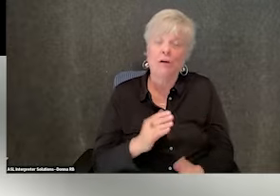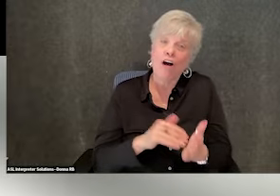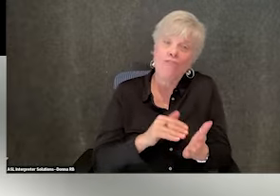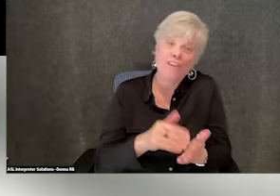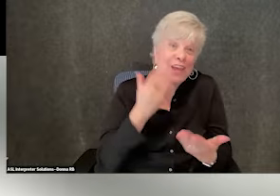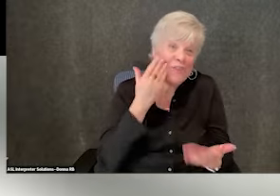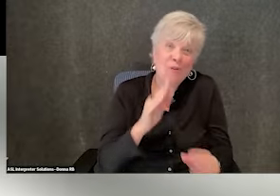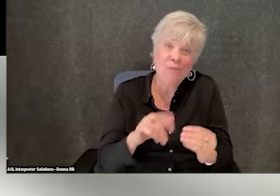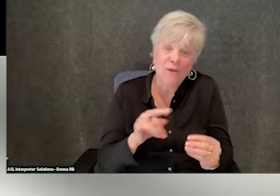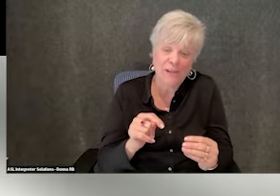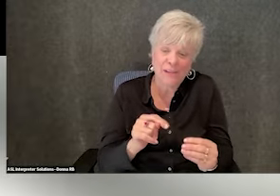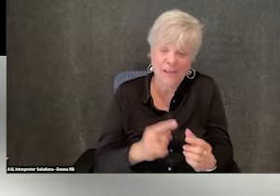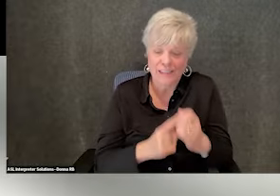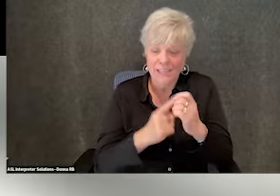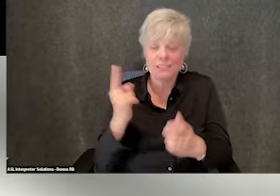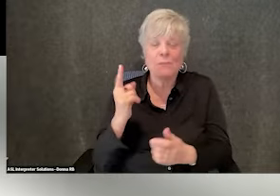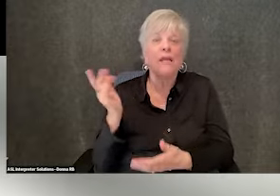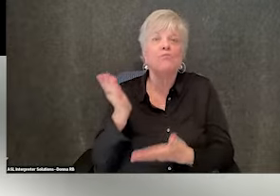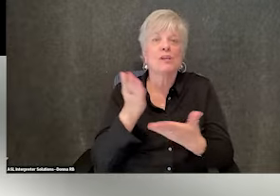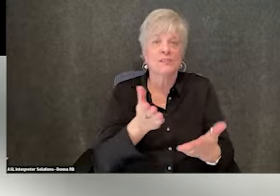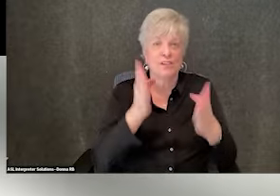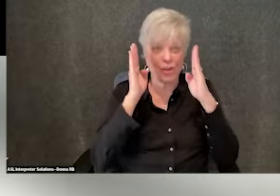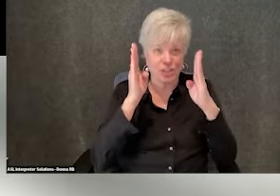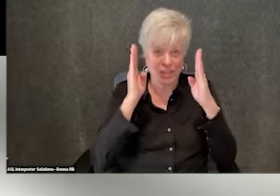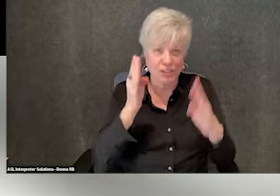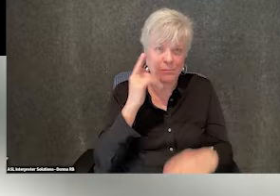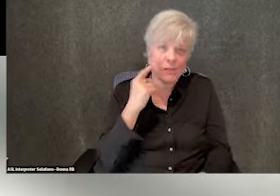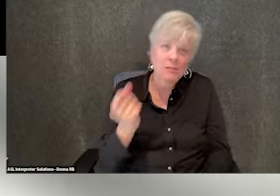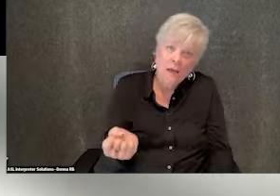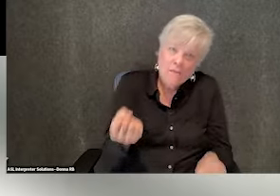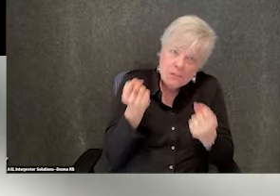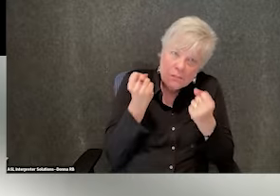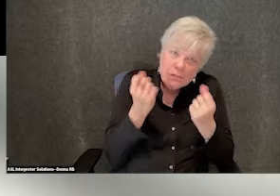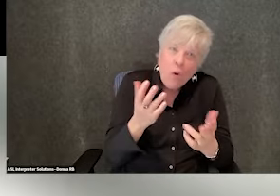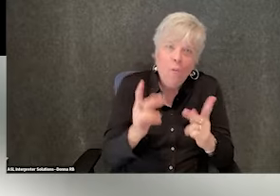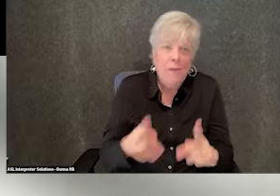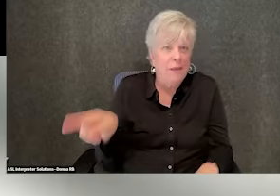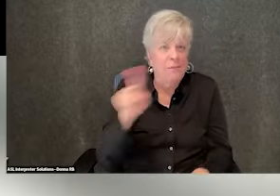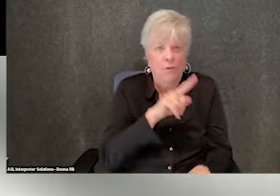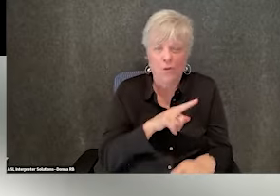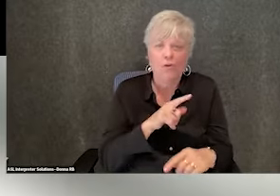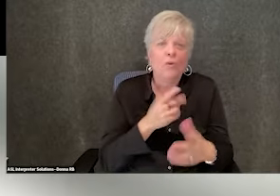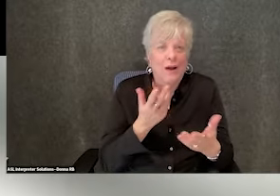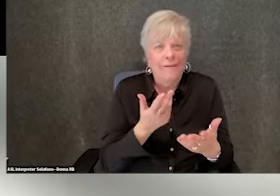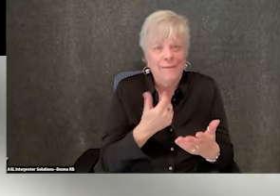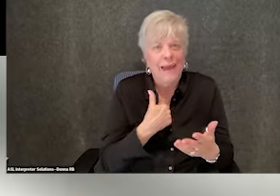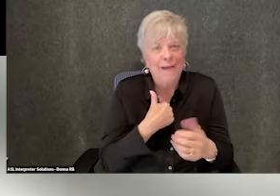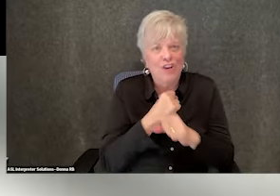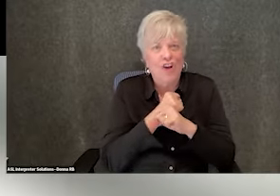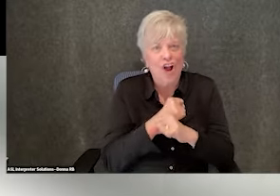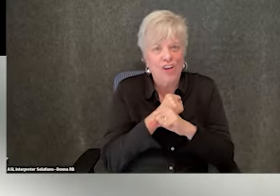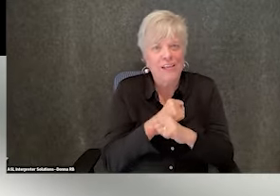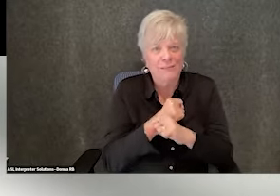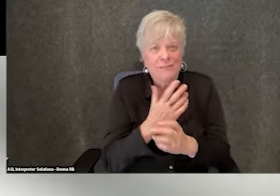poner multa, pero muchas veces no se van a dar cuenta sin que alguien les llame